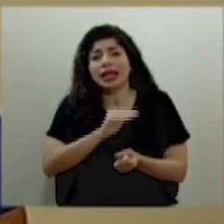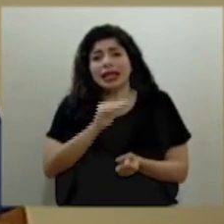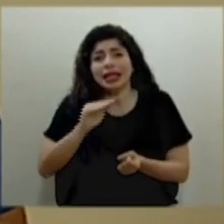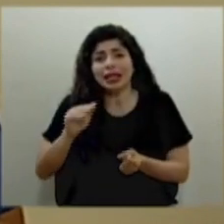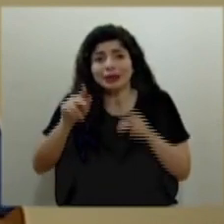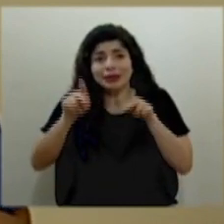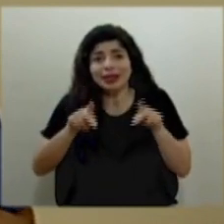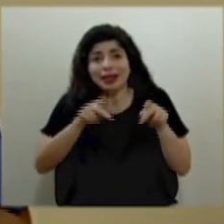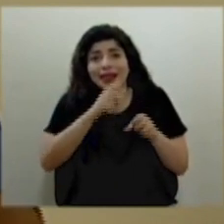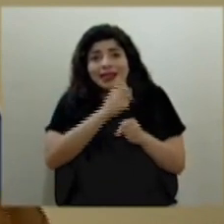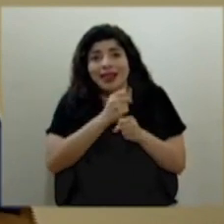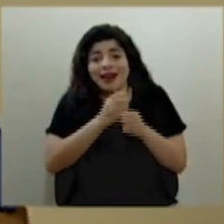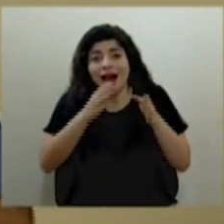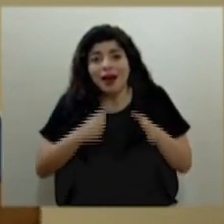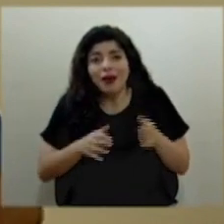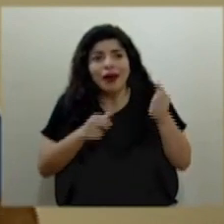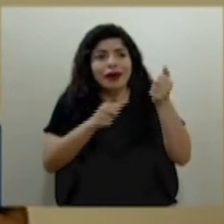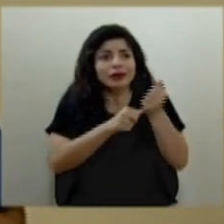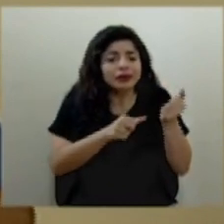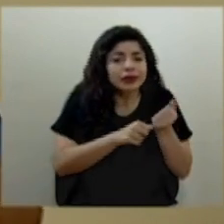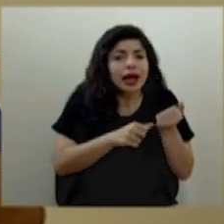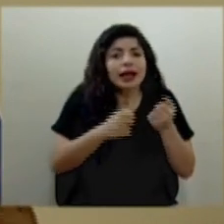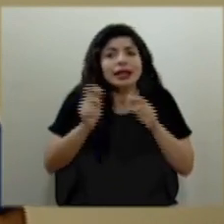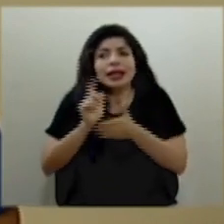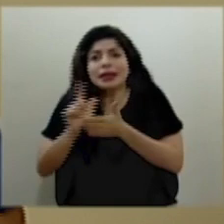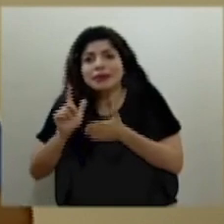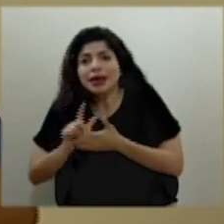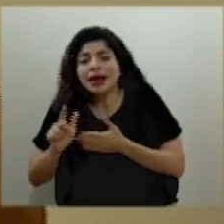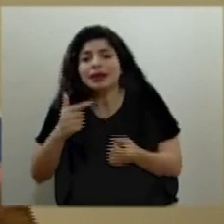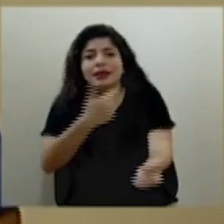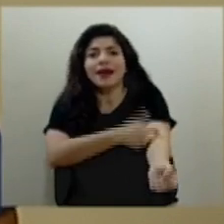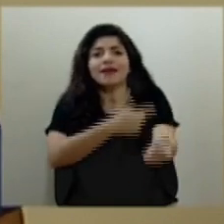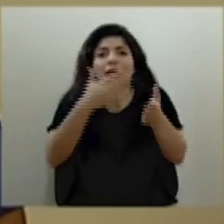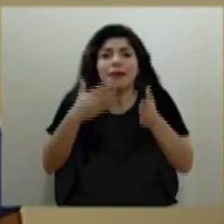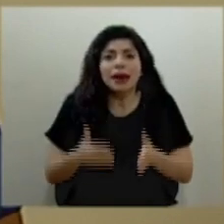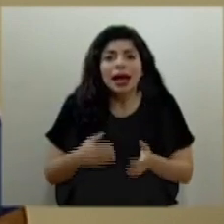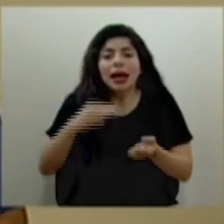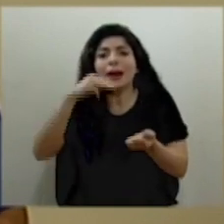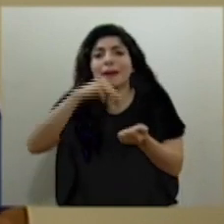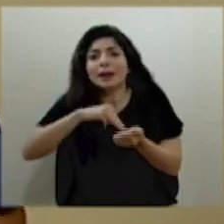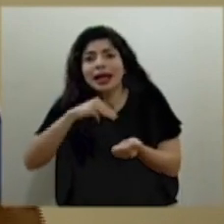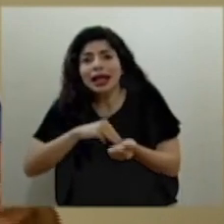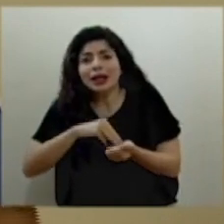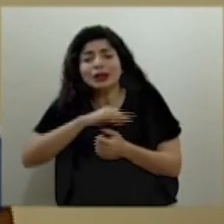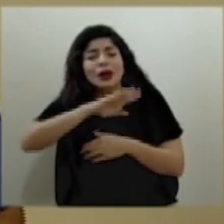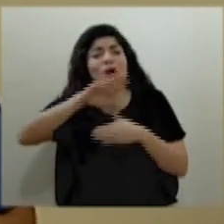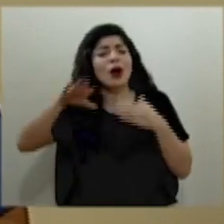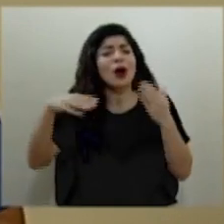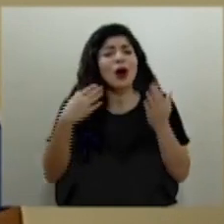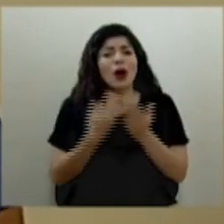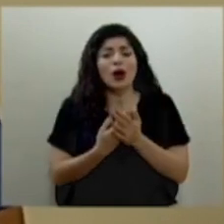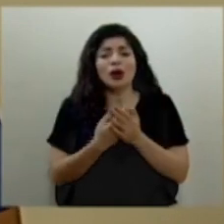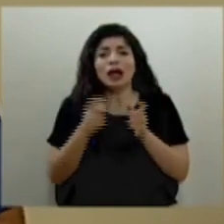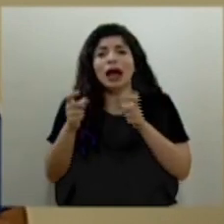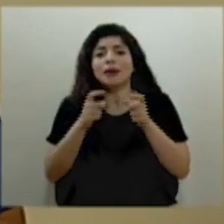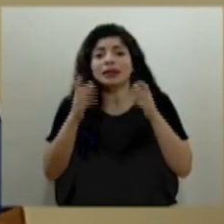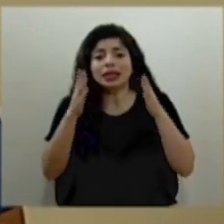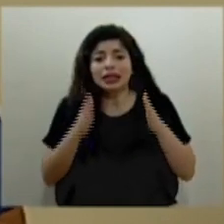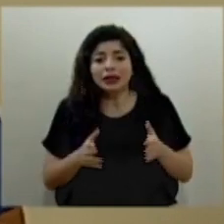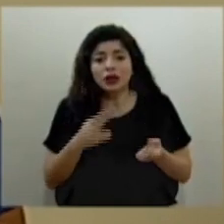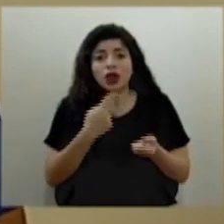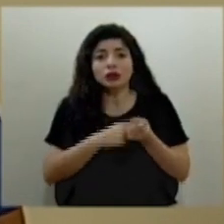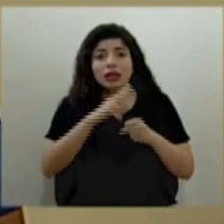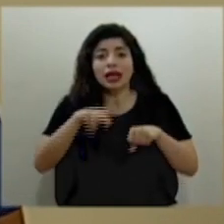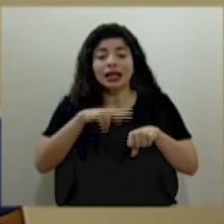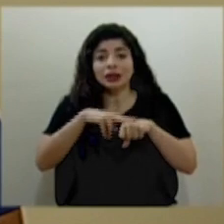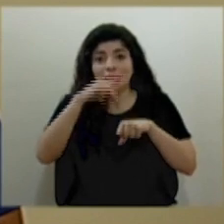personal, los auxiliares, el personal de aseo, personal de enfermería, los médicos, a todos, al personal administrativo del Hospital Nacional